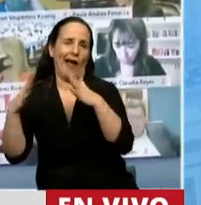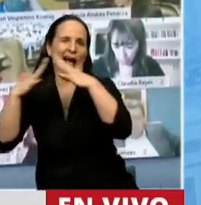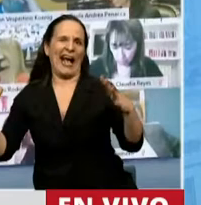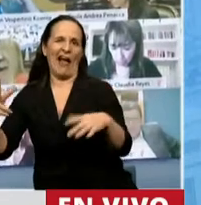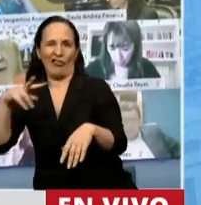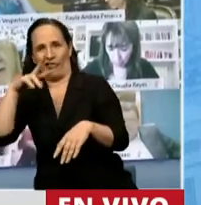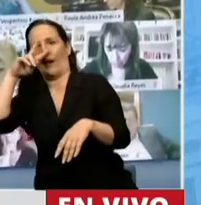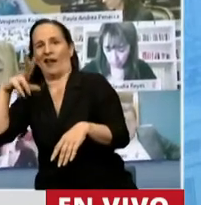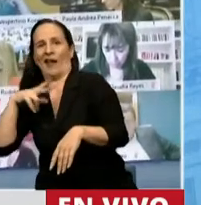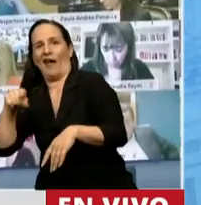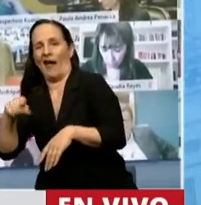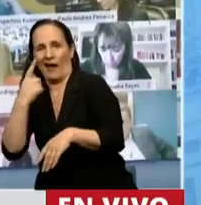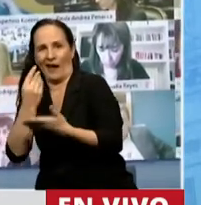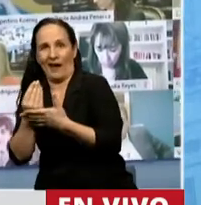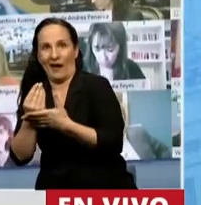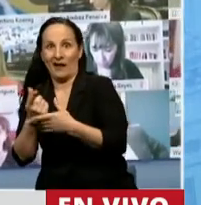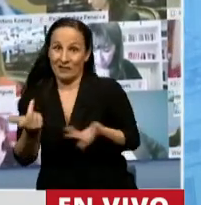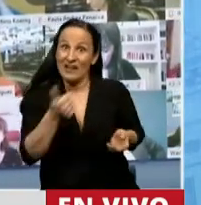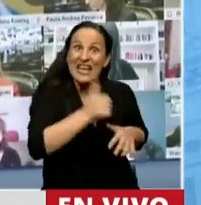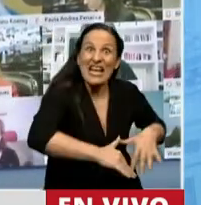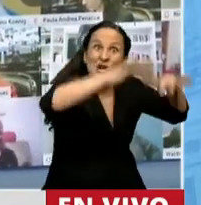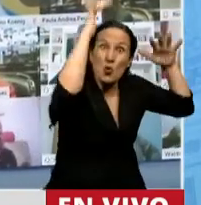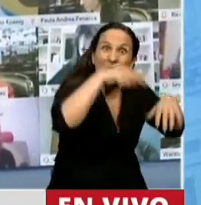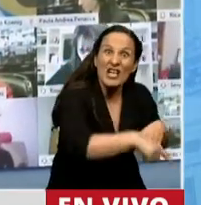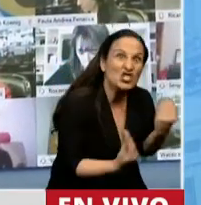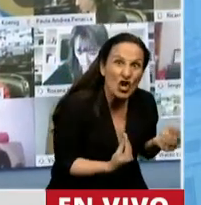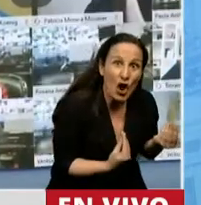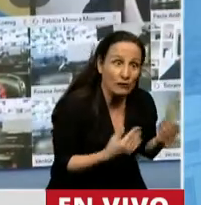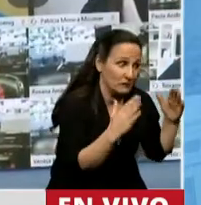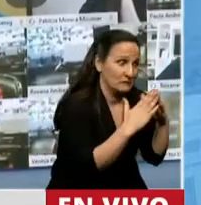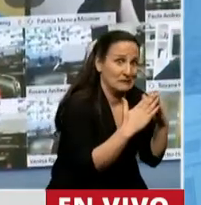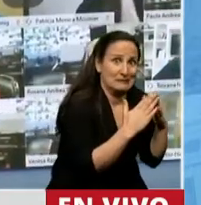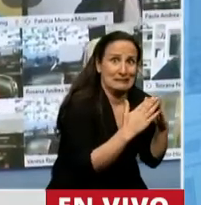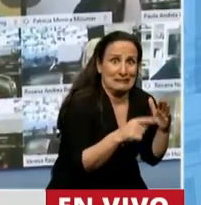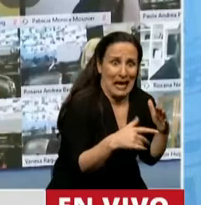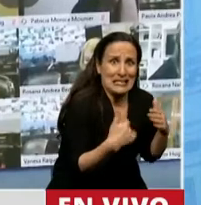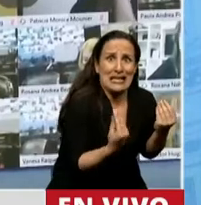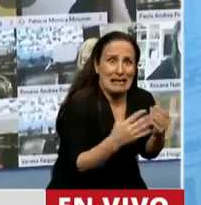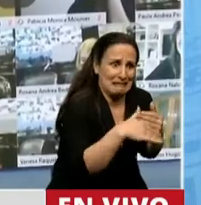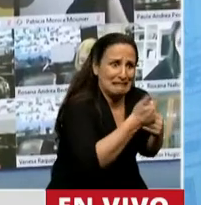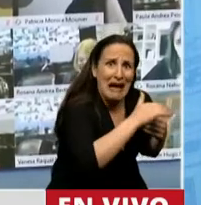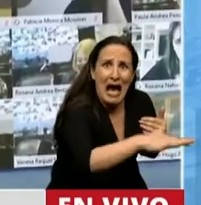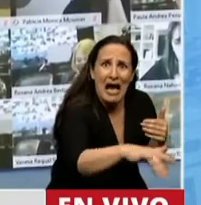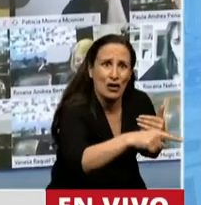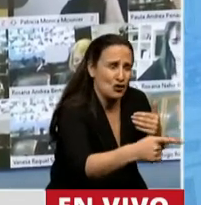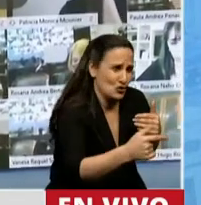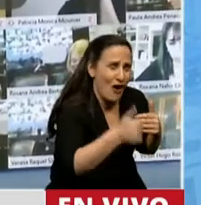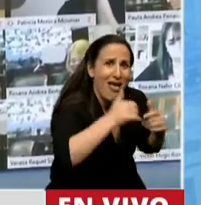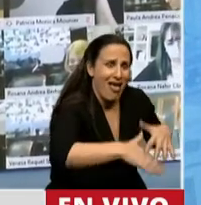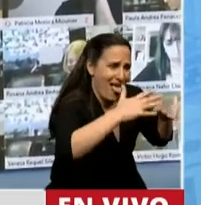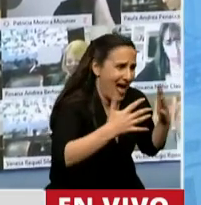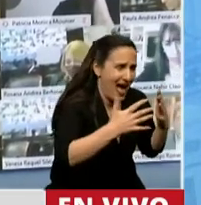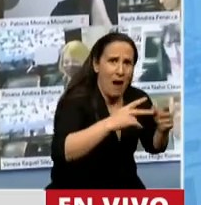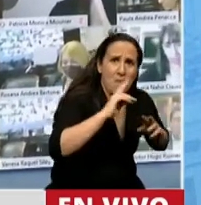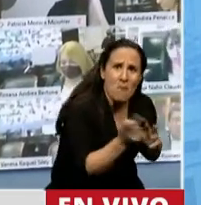countries, en las inundaciones, los ricos se refugian en sus casas y son los que viven al lado de los arroyos, los que tienen que pagar con su